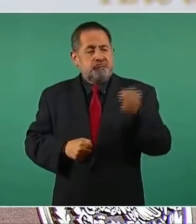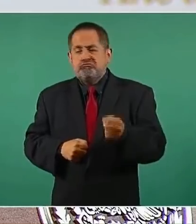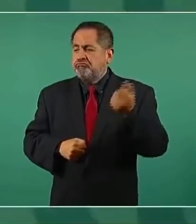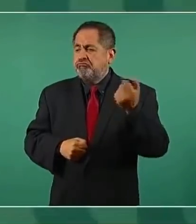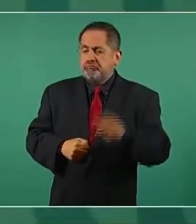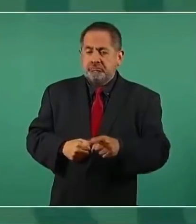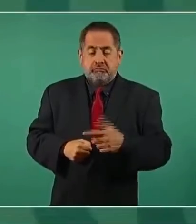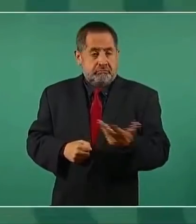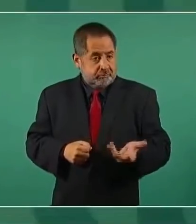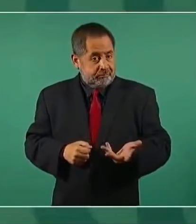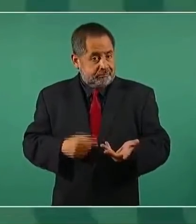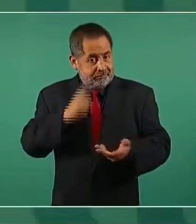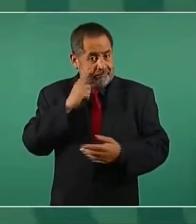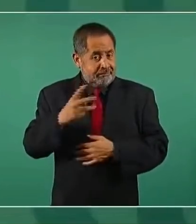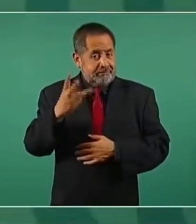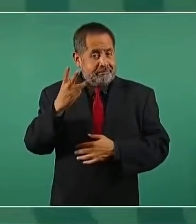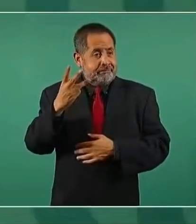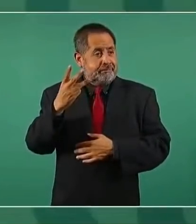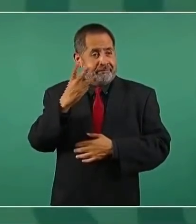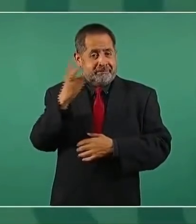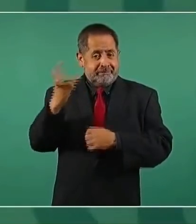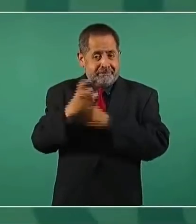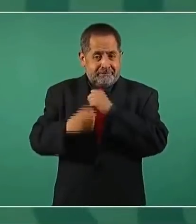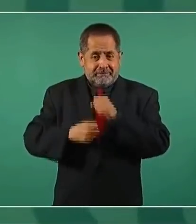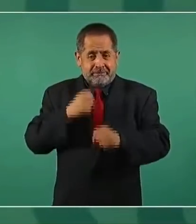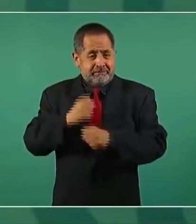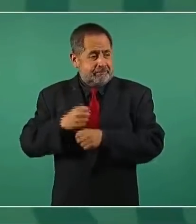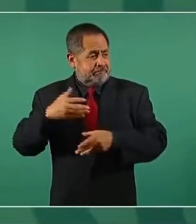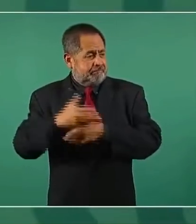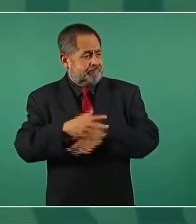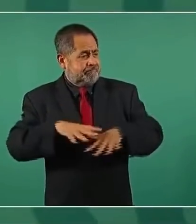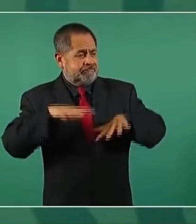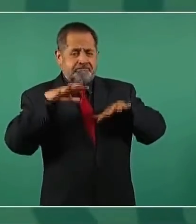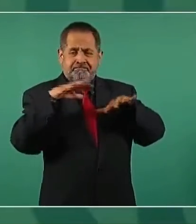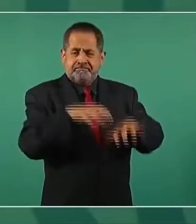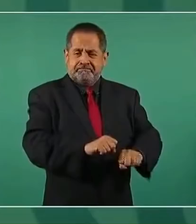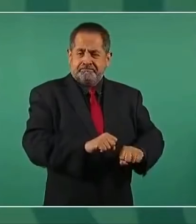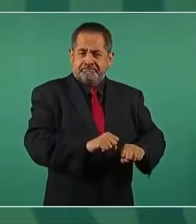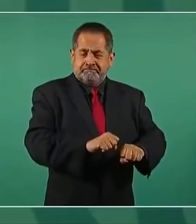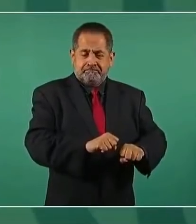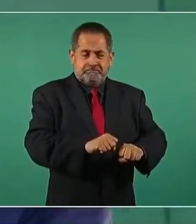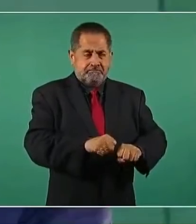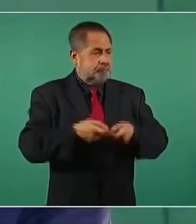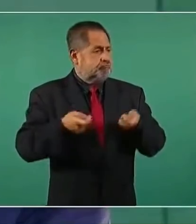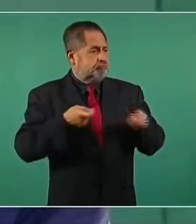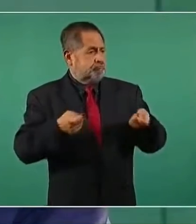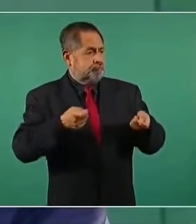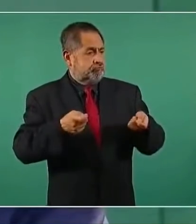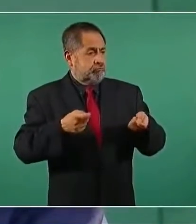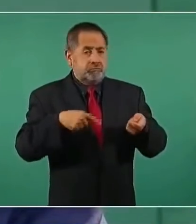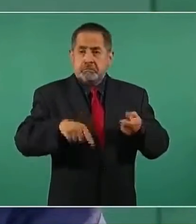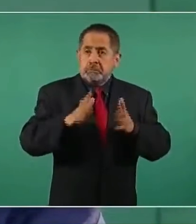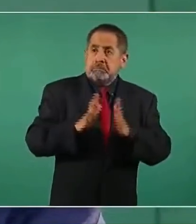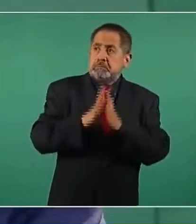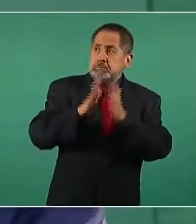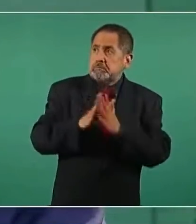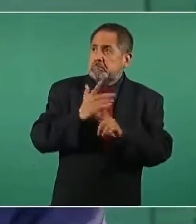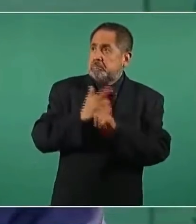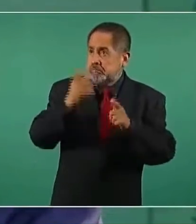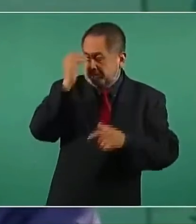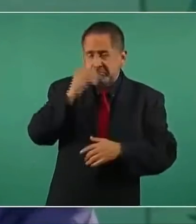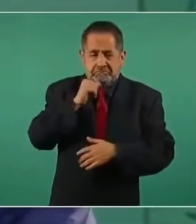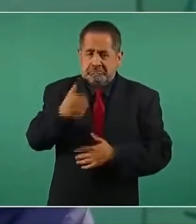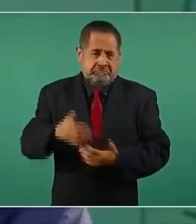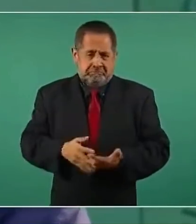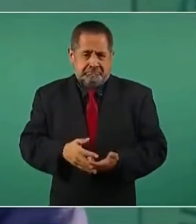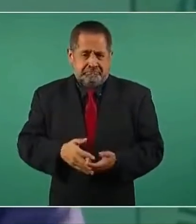Pues son 3 siglos de dominación colonial, ni modo que hubiera democracia. de